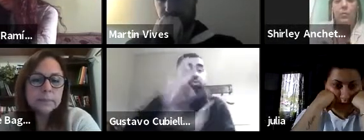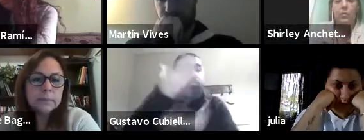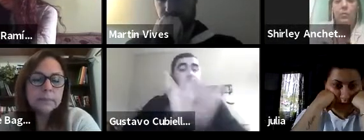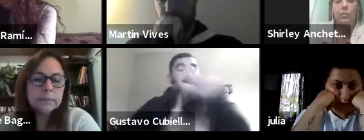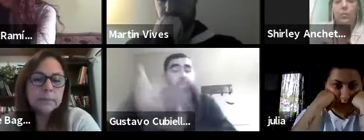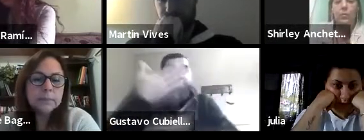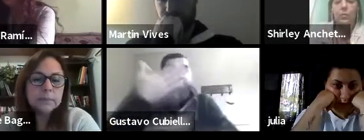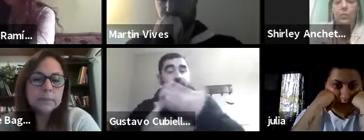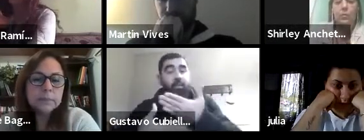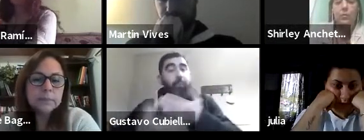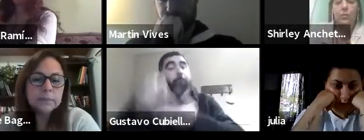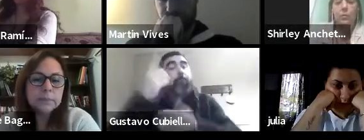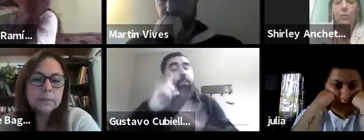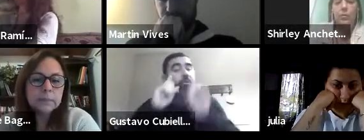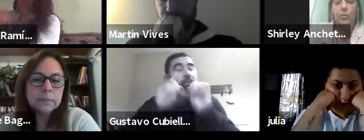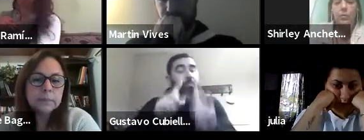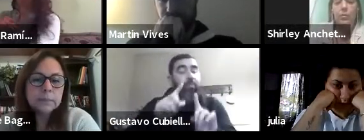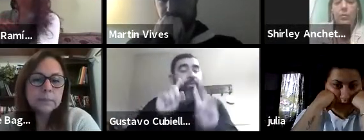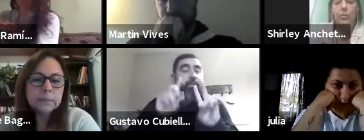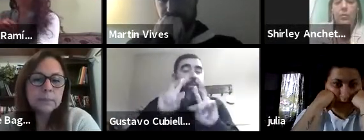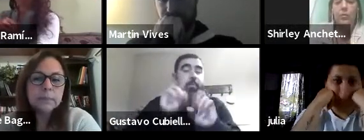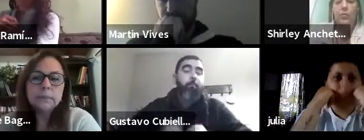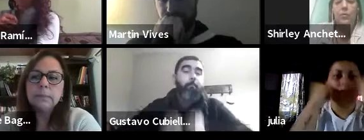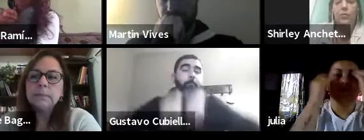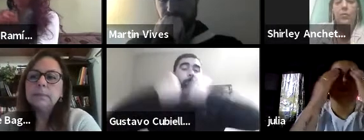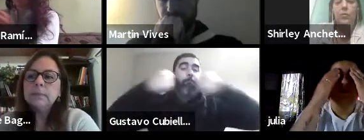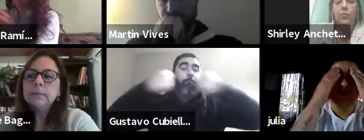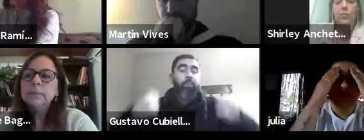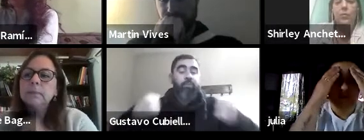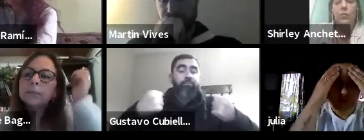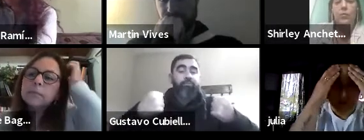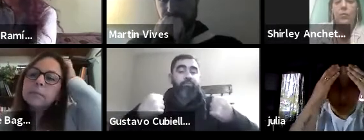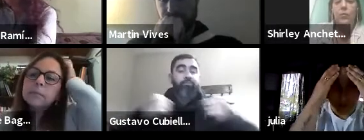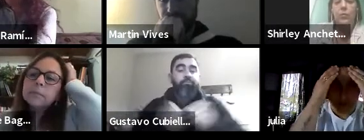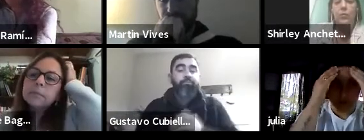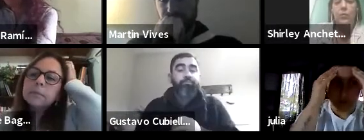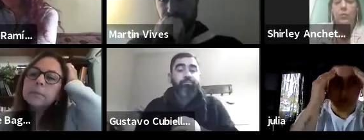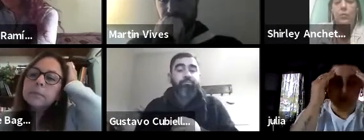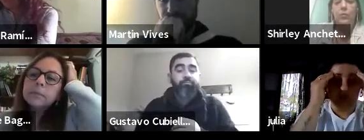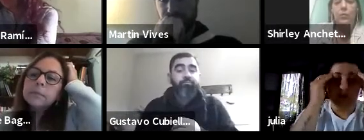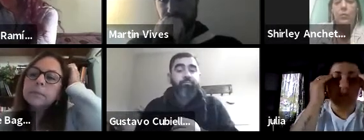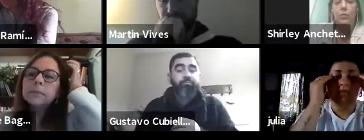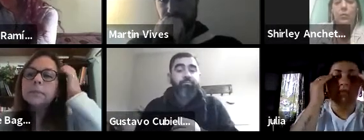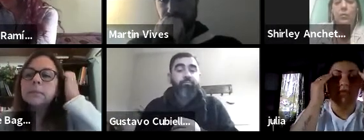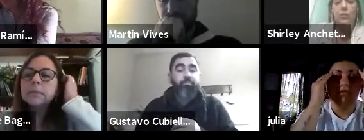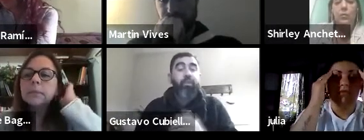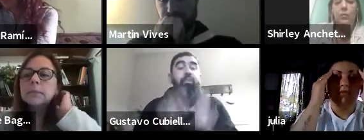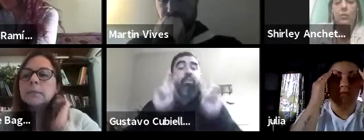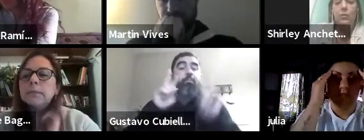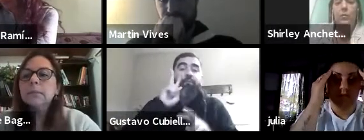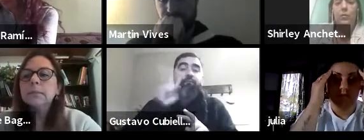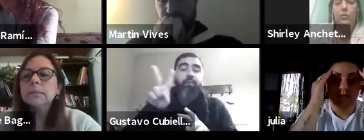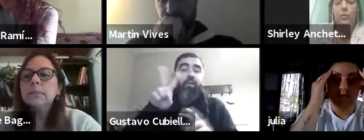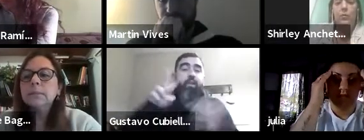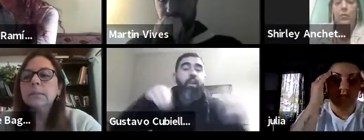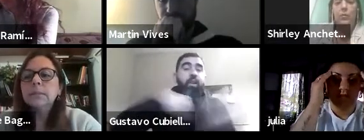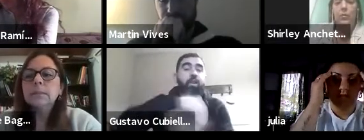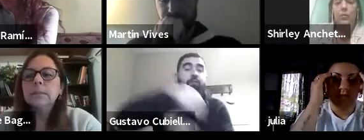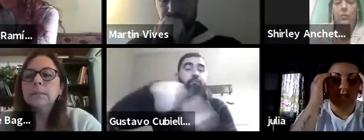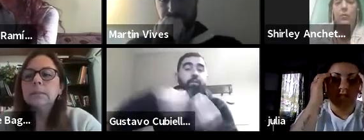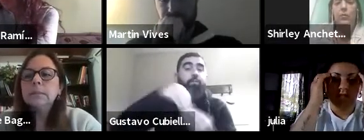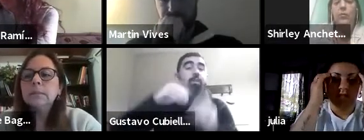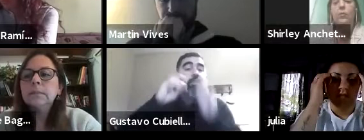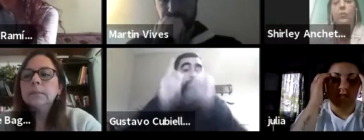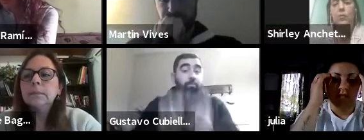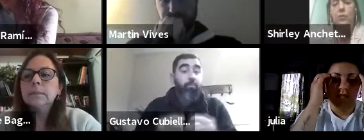creo que hay que tener esa mirada más amplia, que también lo comentaron recién, de ver la familia en situación de discapacidad, ¿no?